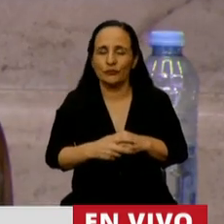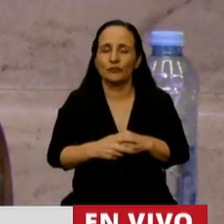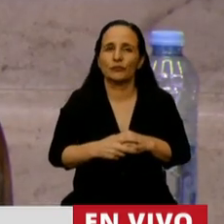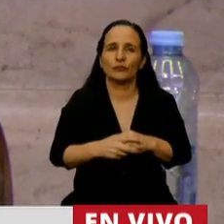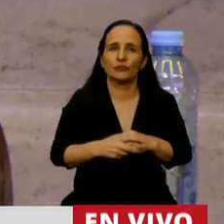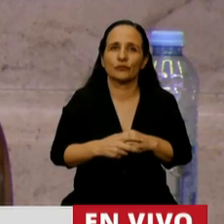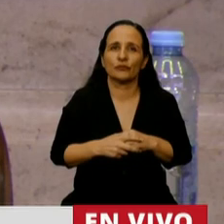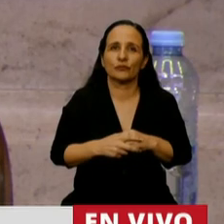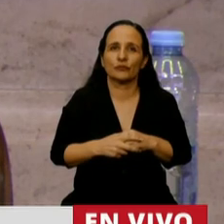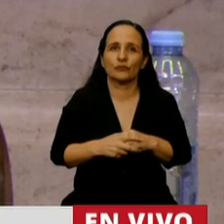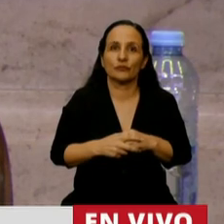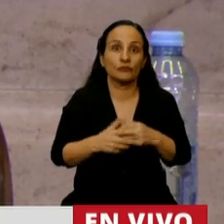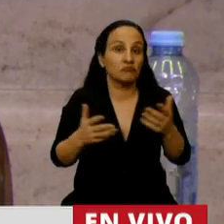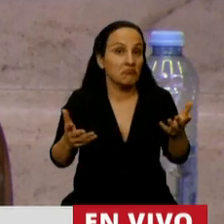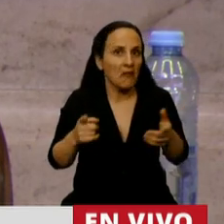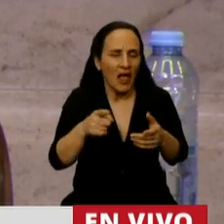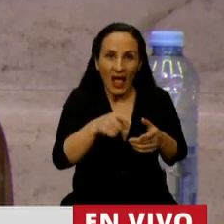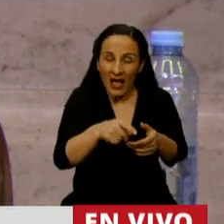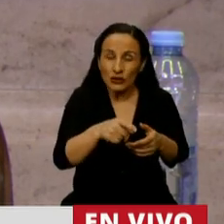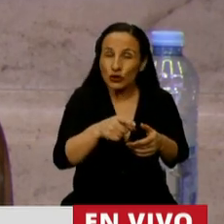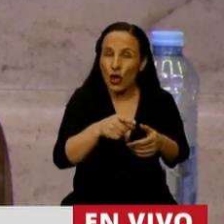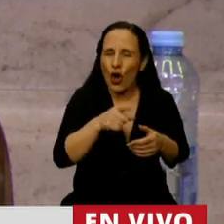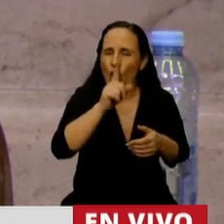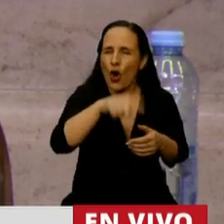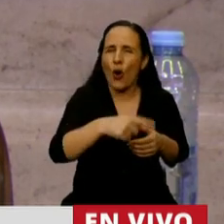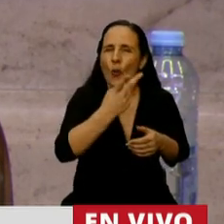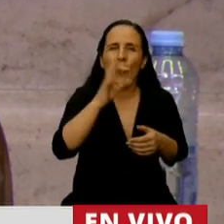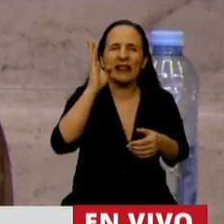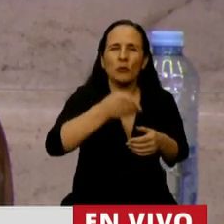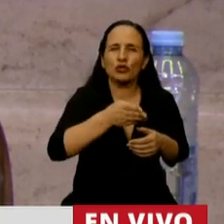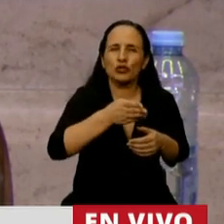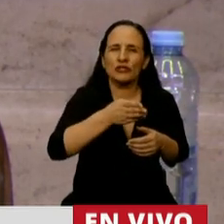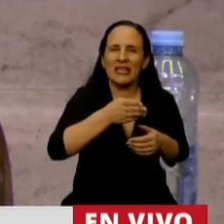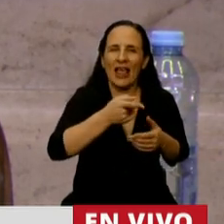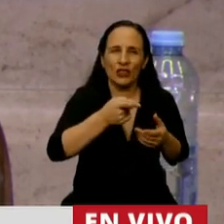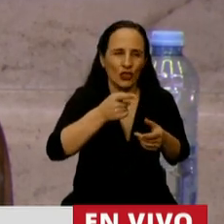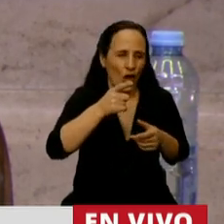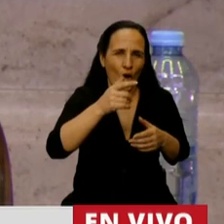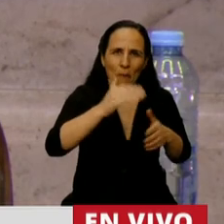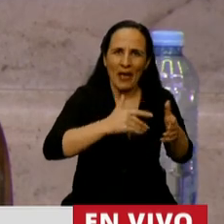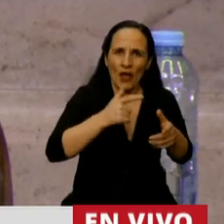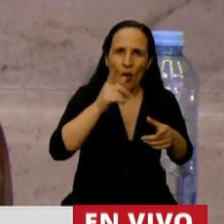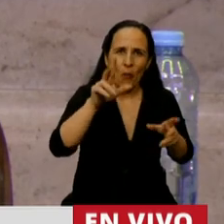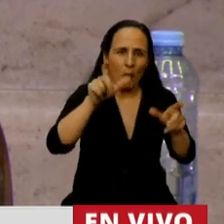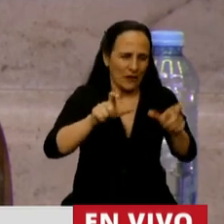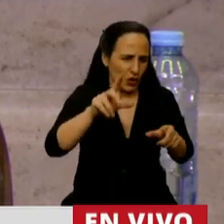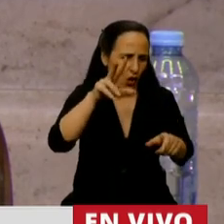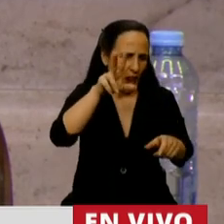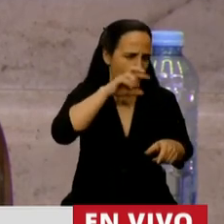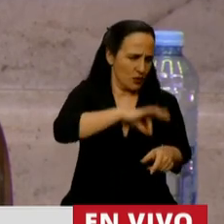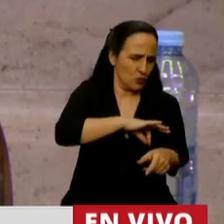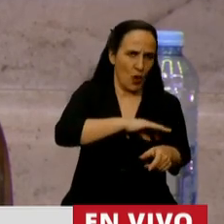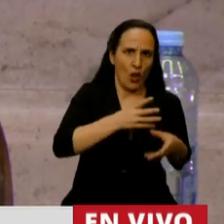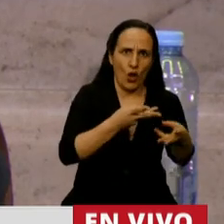y bueno eso significó un 20% menos en el valor adquisitivo o en el salario de los